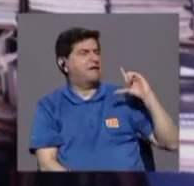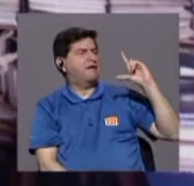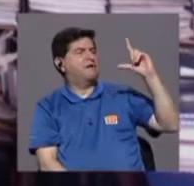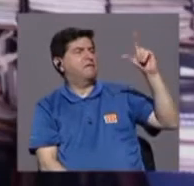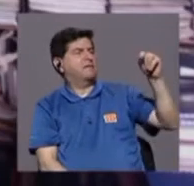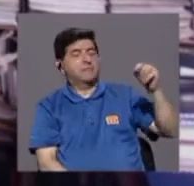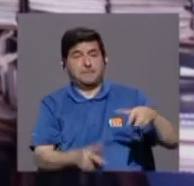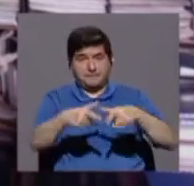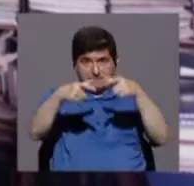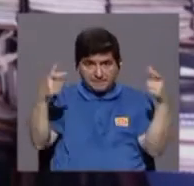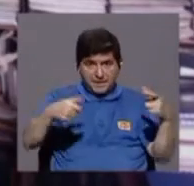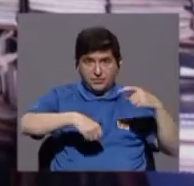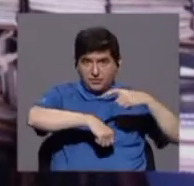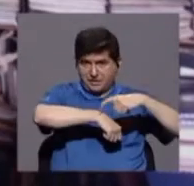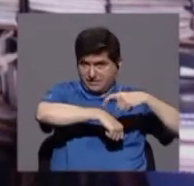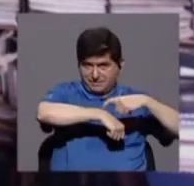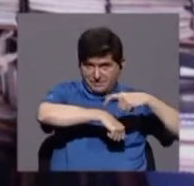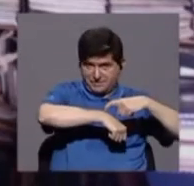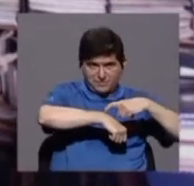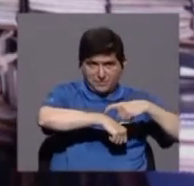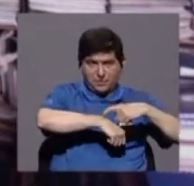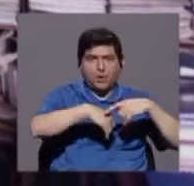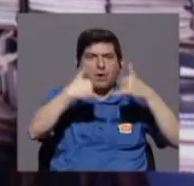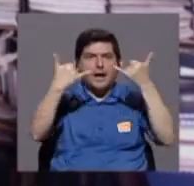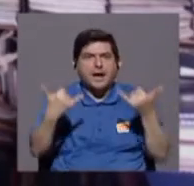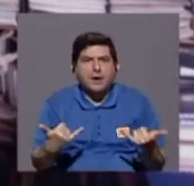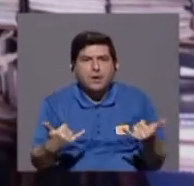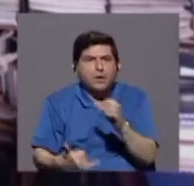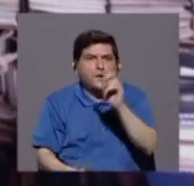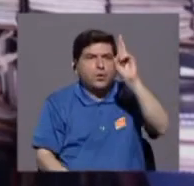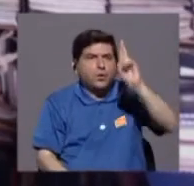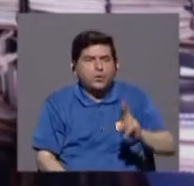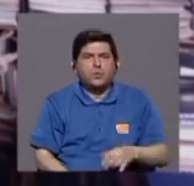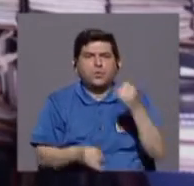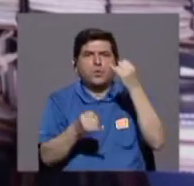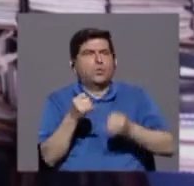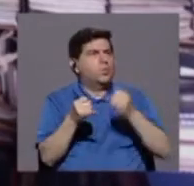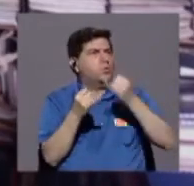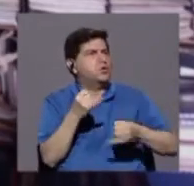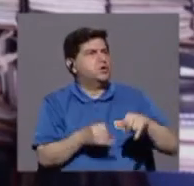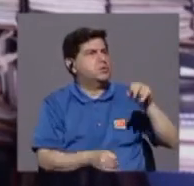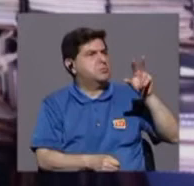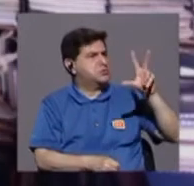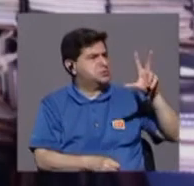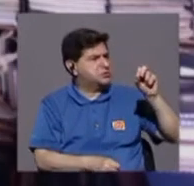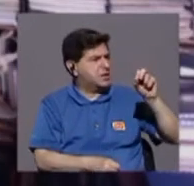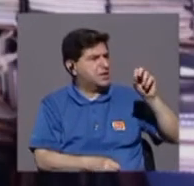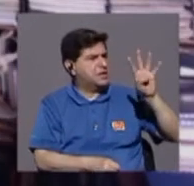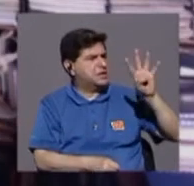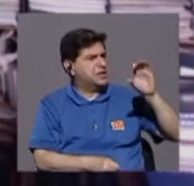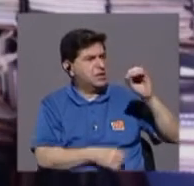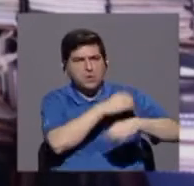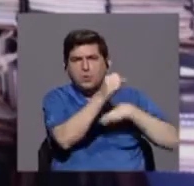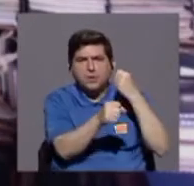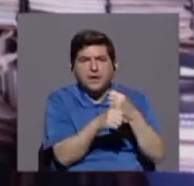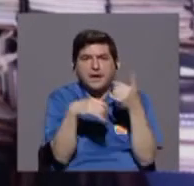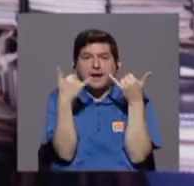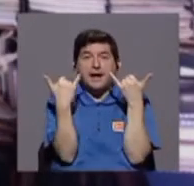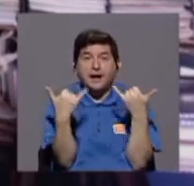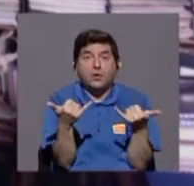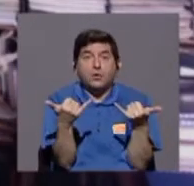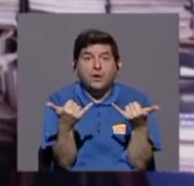durante la mayor parte de este periodo a una Costa Rica en los últimos 30, 40 años, que ahora